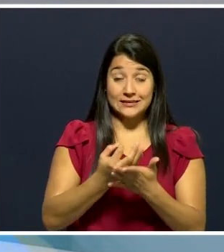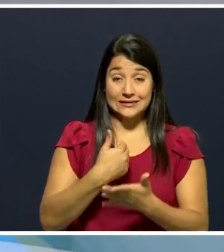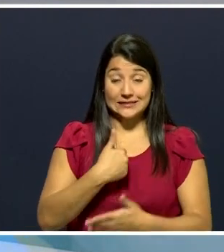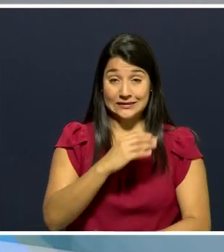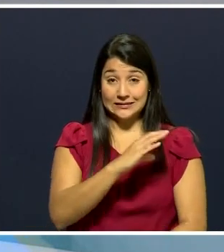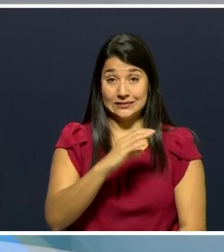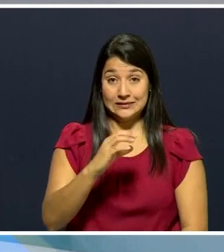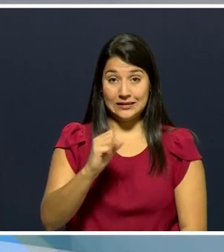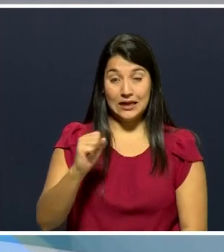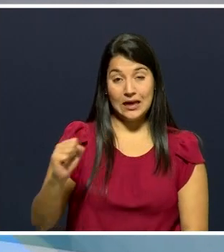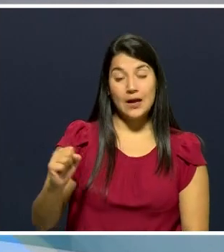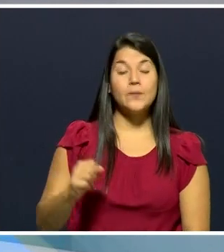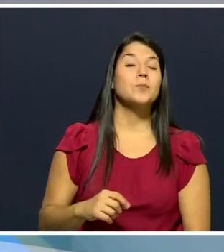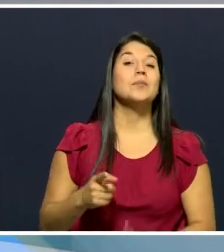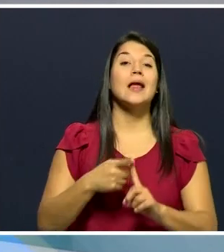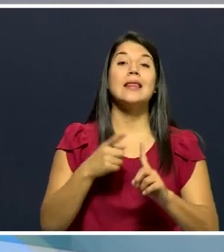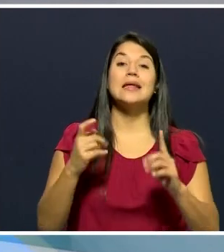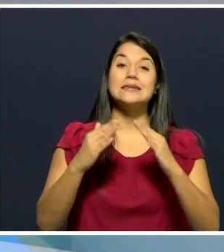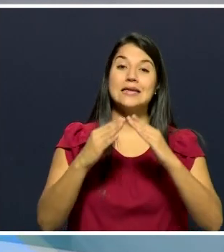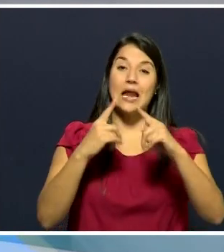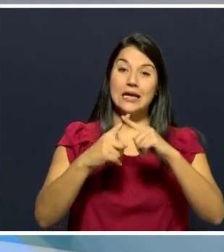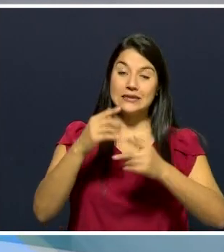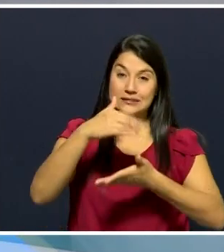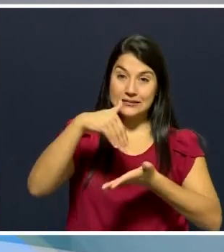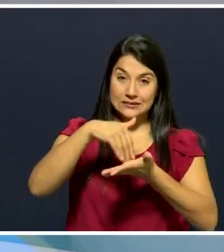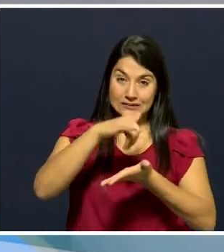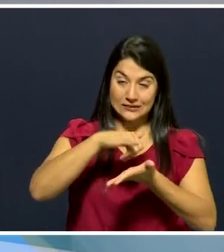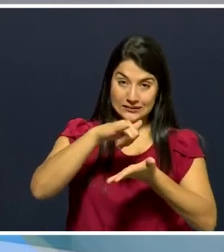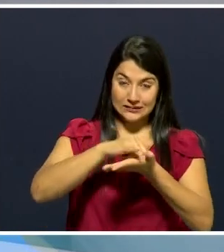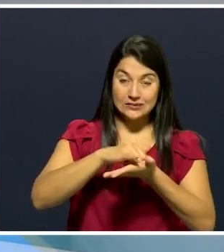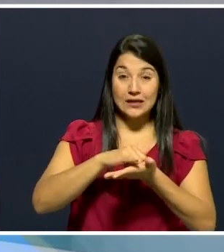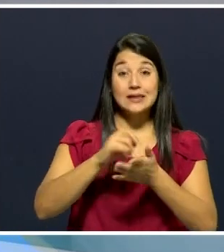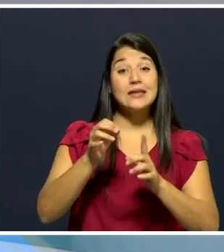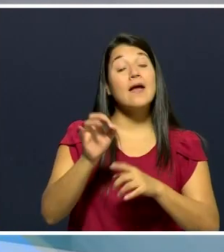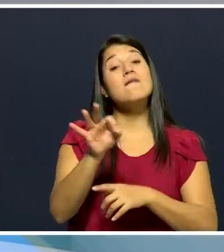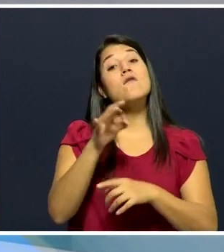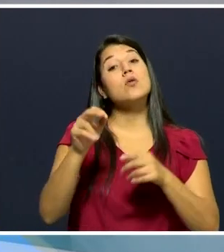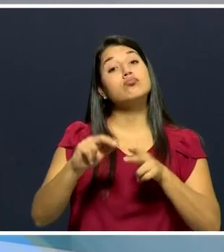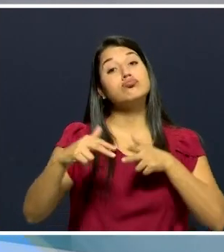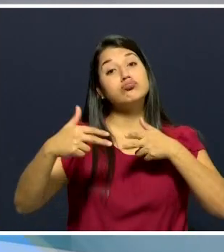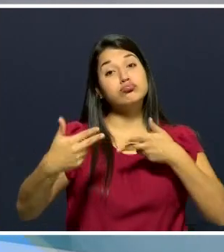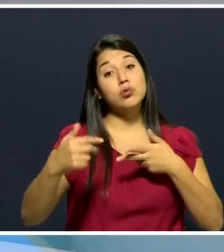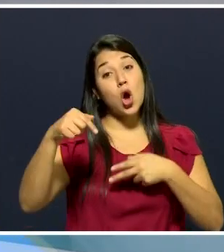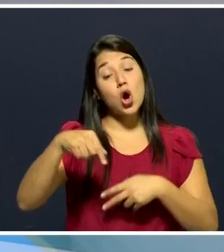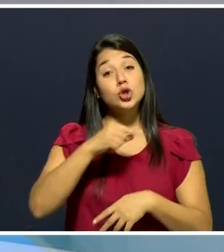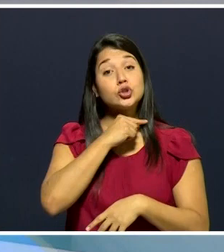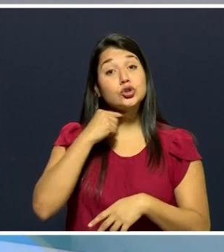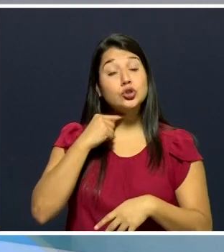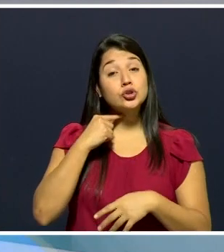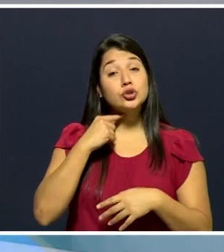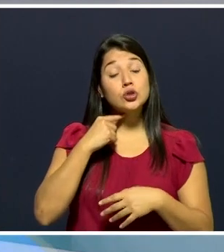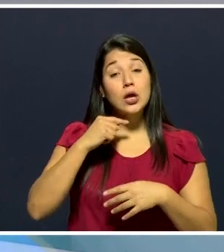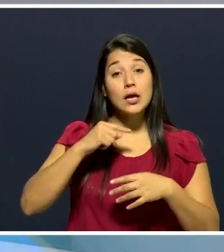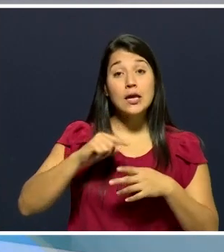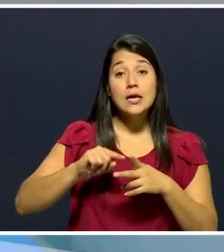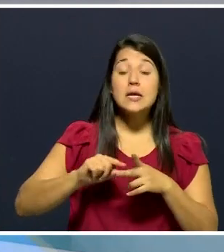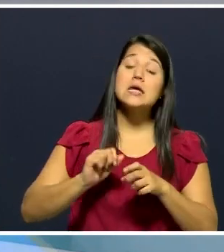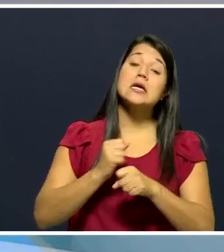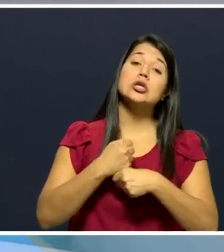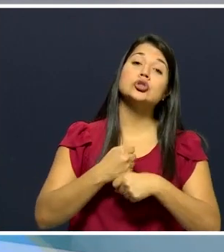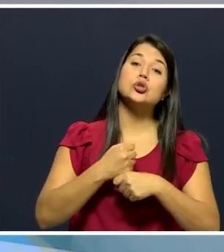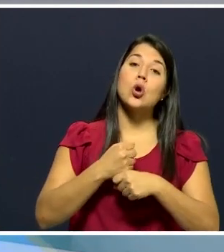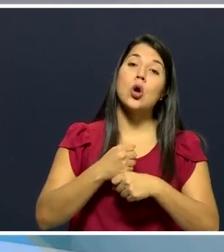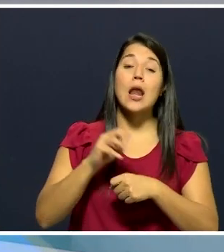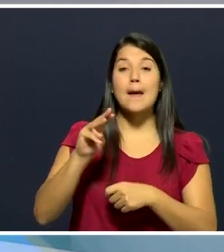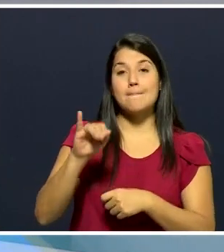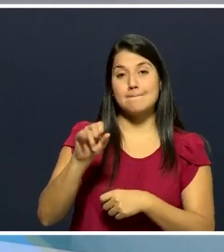Caja. Desde la Catedral Metropolitana y de manera virtual, el arzobispo ofició la tradicional